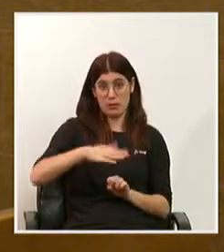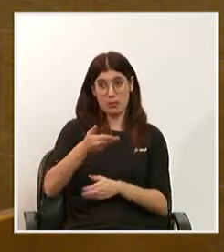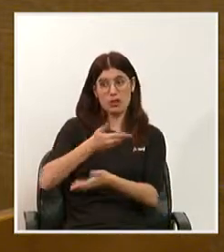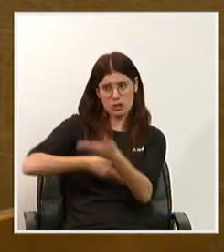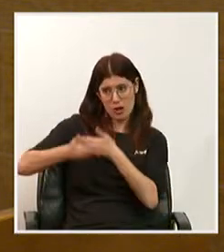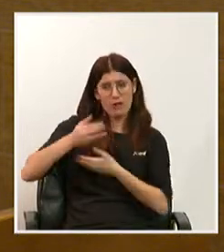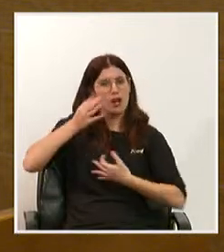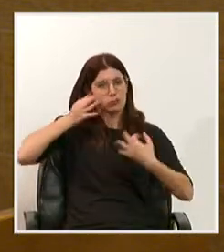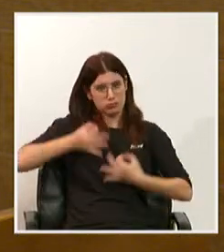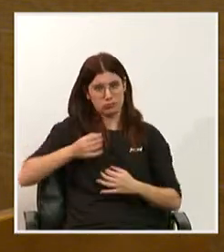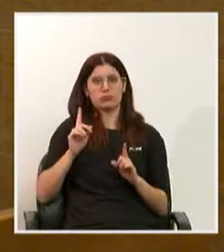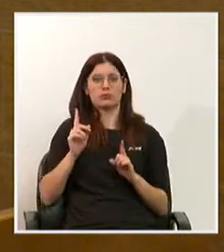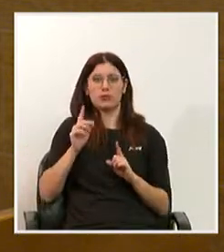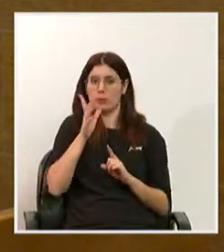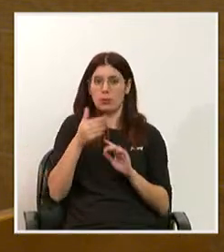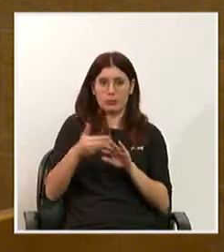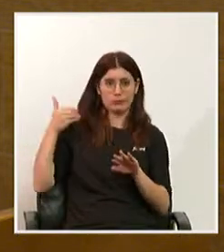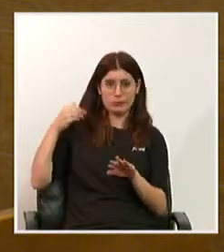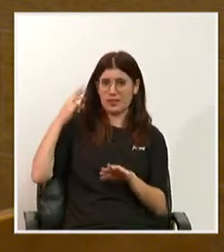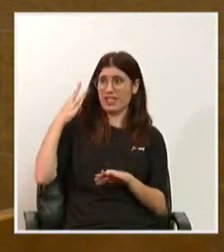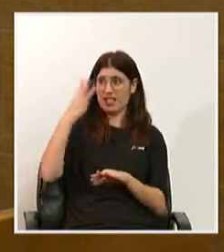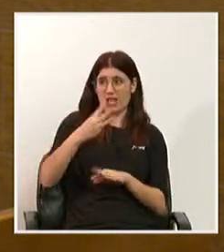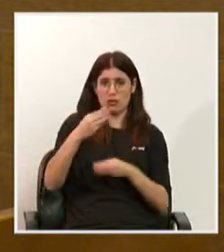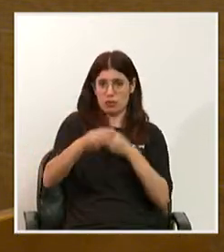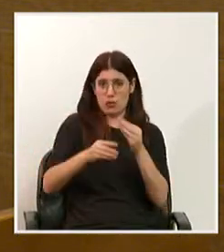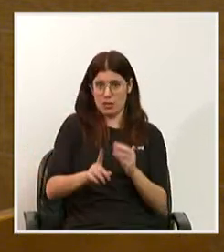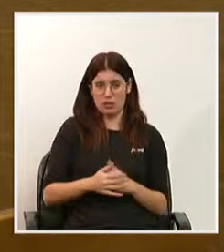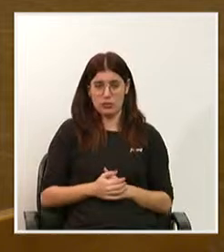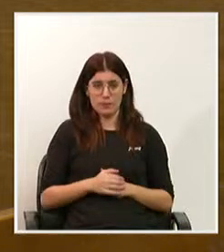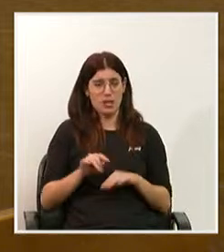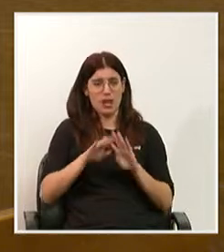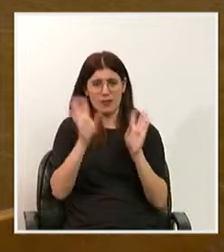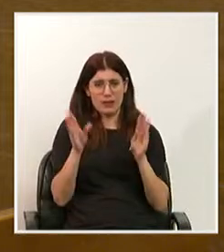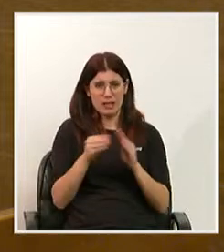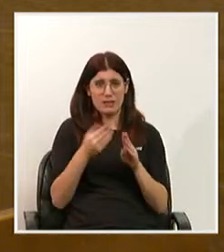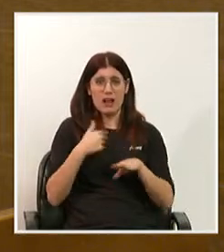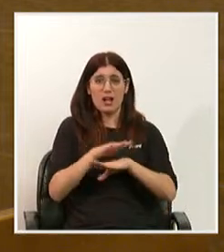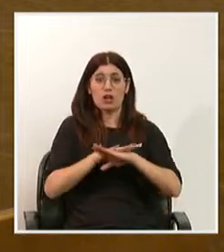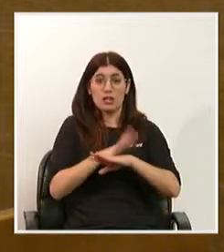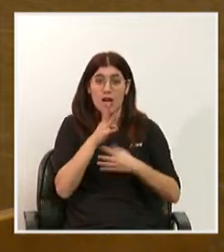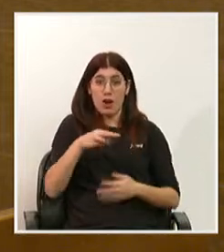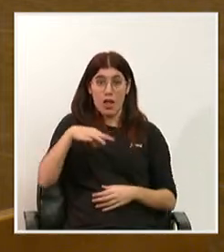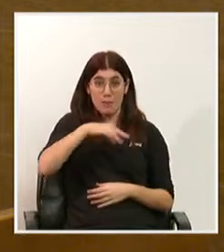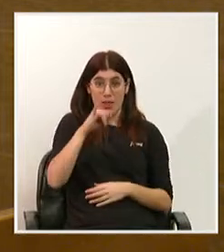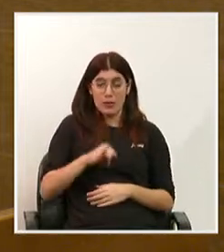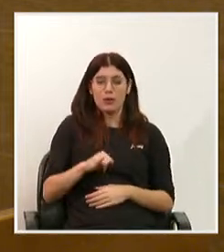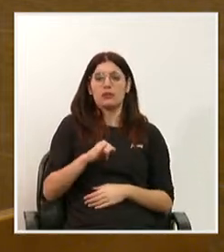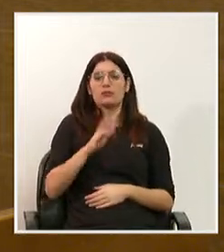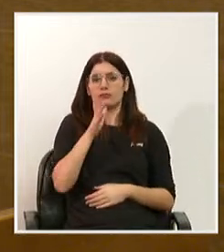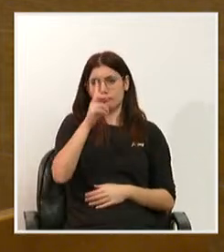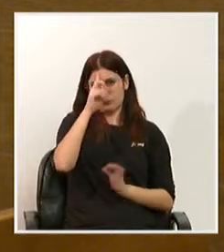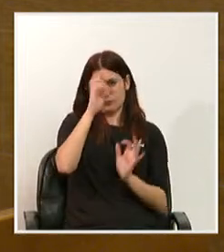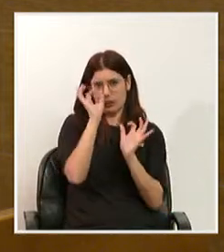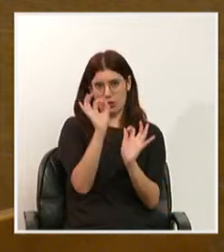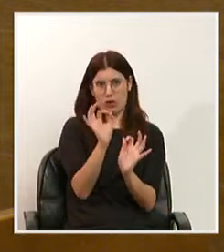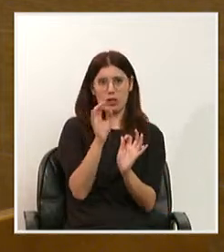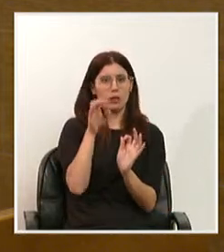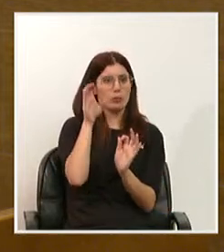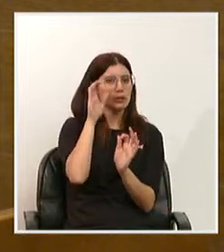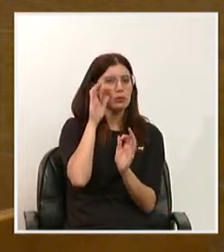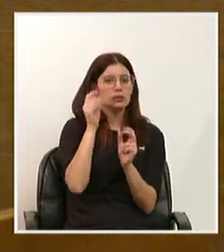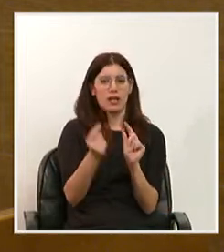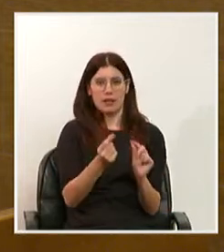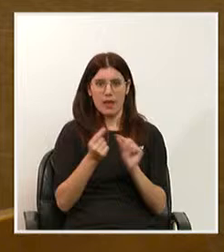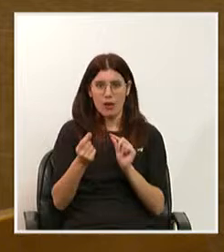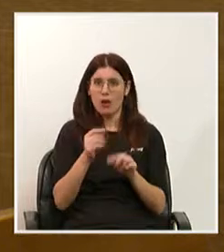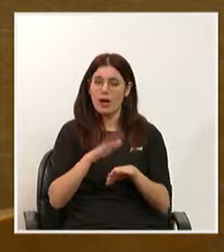verdad cosa que no han hecho en TR años En definitiva el consell de Carlos mazón va a actuar desde el sentido común escuchando y dialogando para